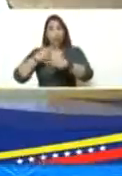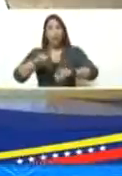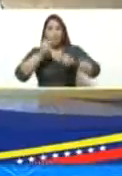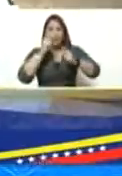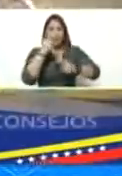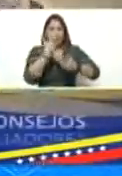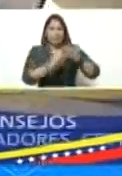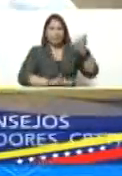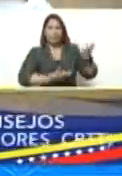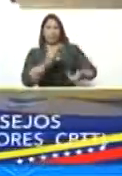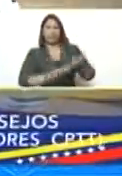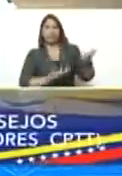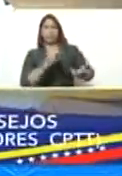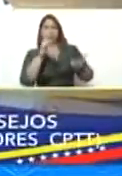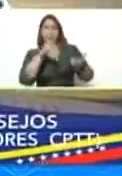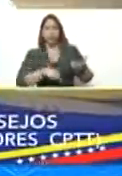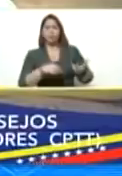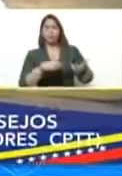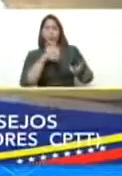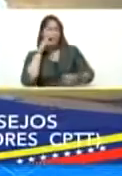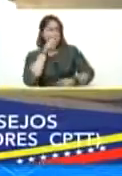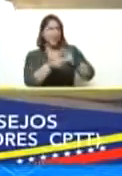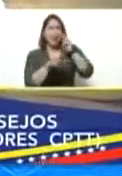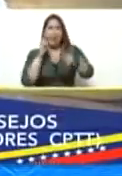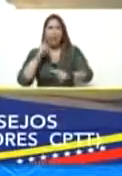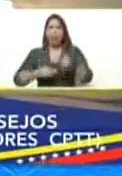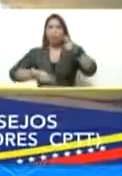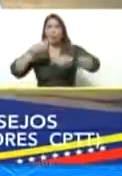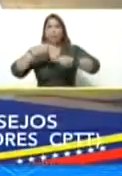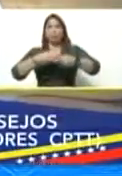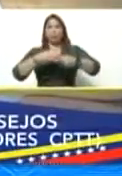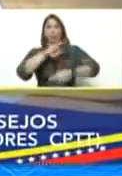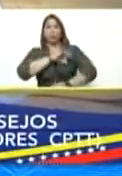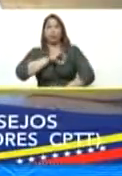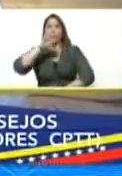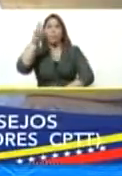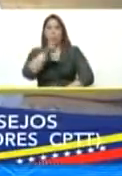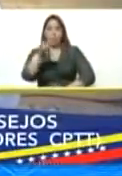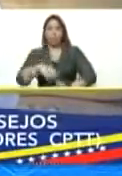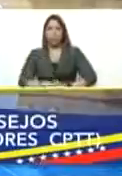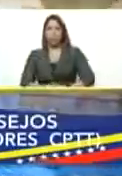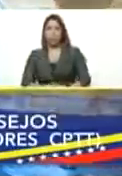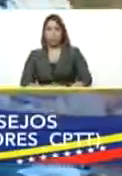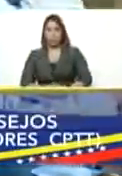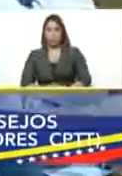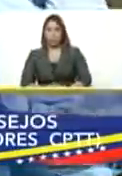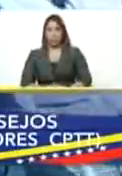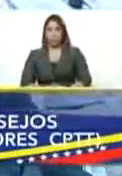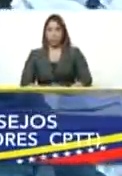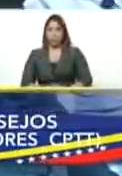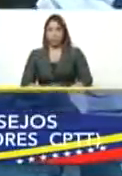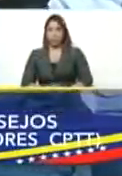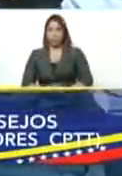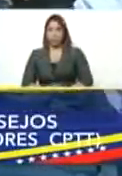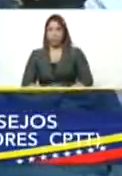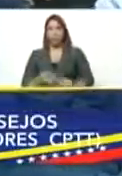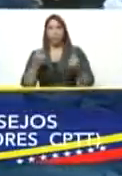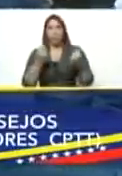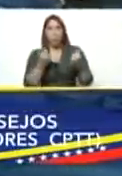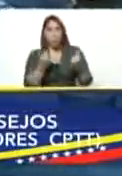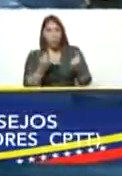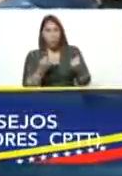candela, en el candelorio de la construcción del socialismo en Venezuela. Los costos,